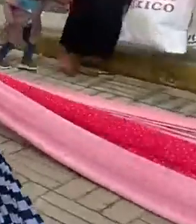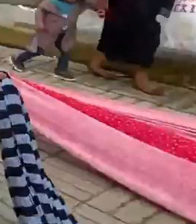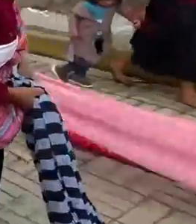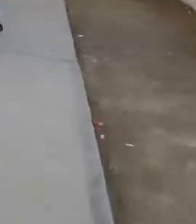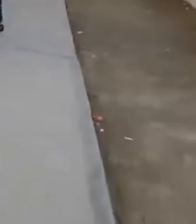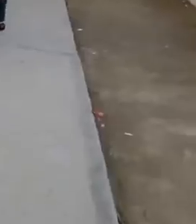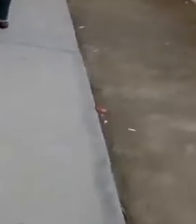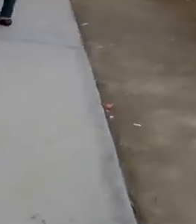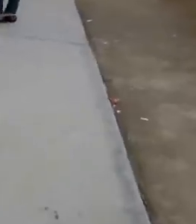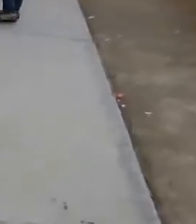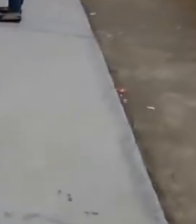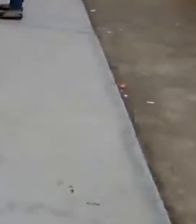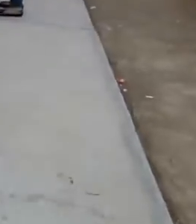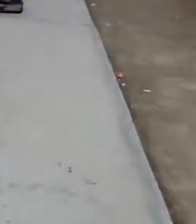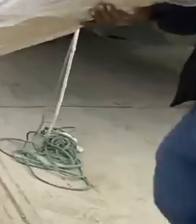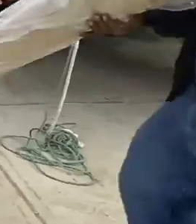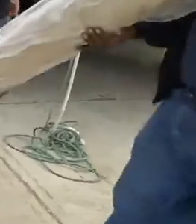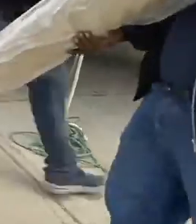incautados.